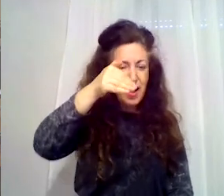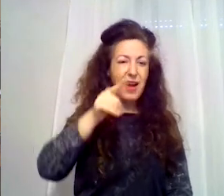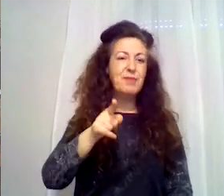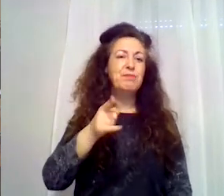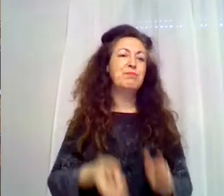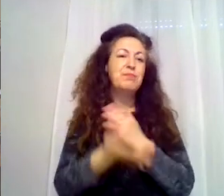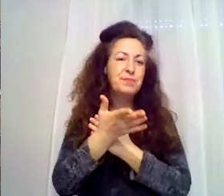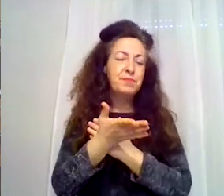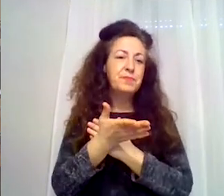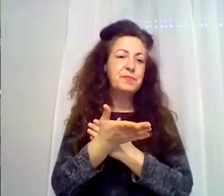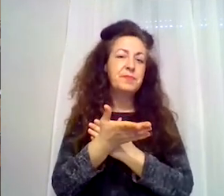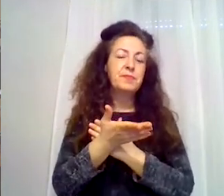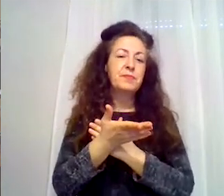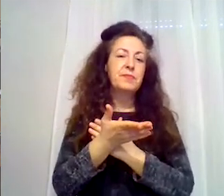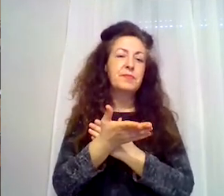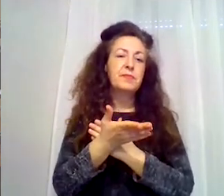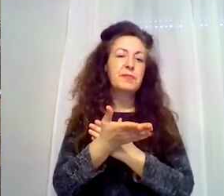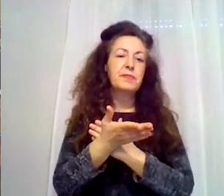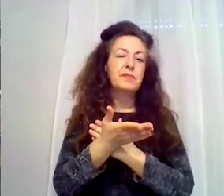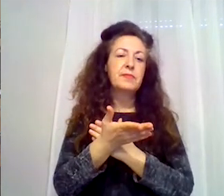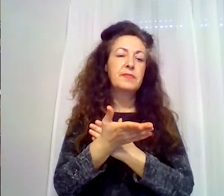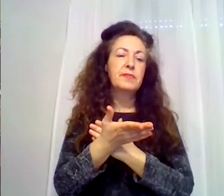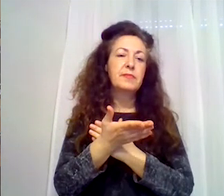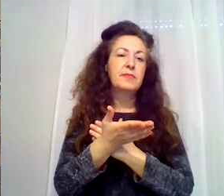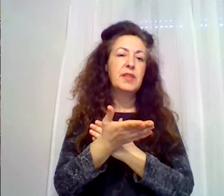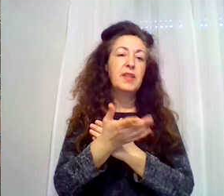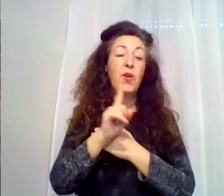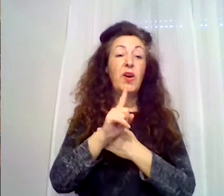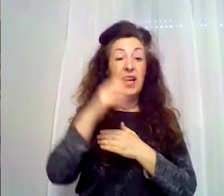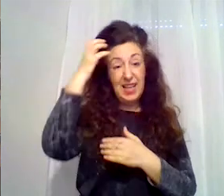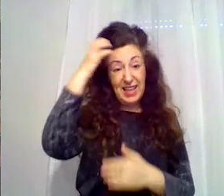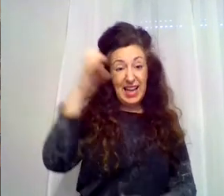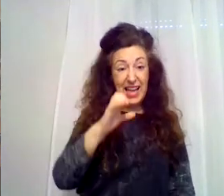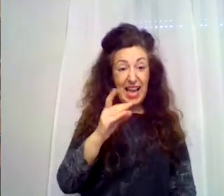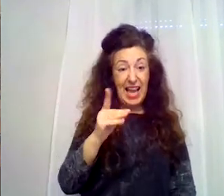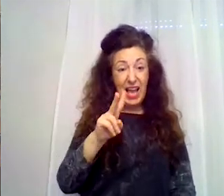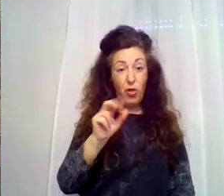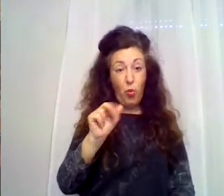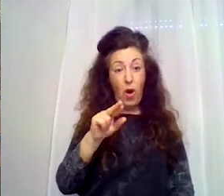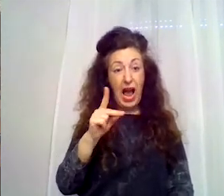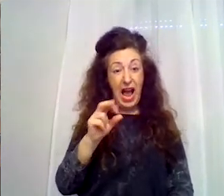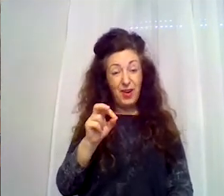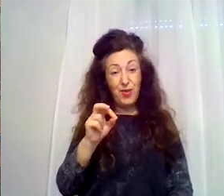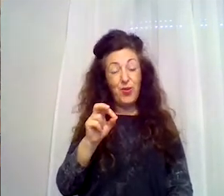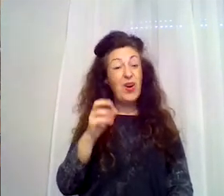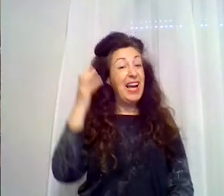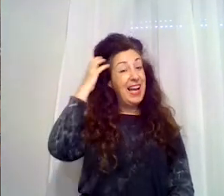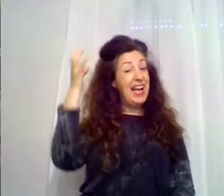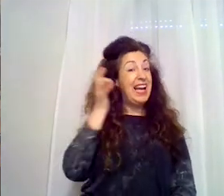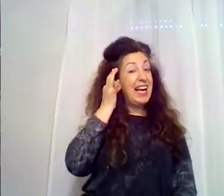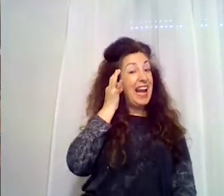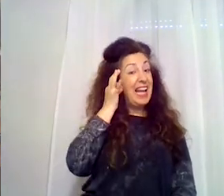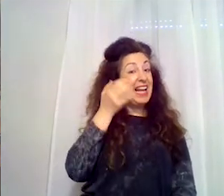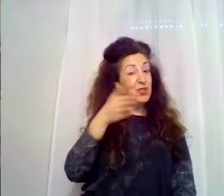dentro, me parece que era dentro de la órbita de la reina, ¿no? de Isabel I. ¿Tuvo Bueno, alguna pues, dificultad o realmente